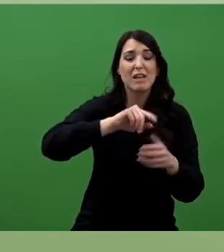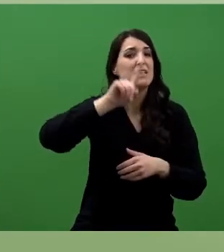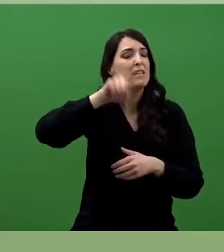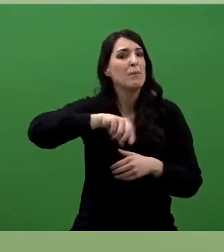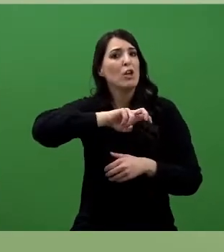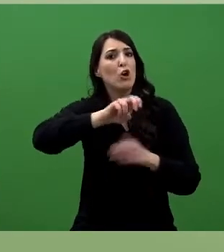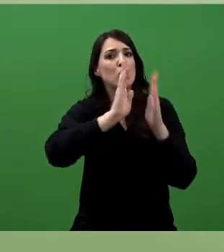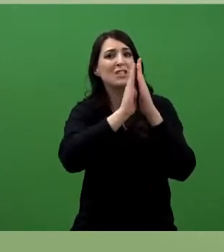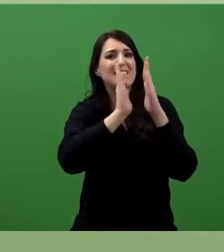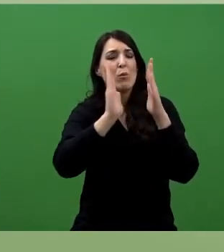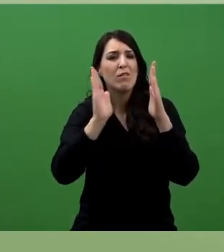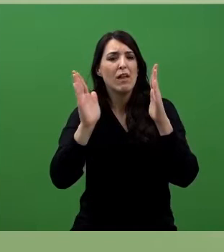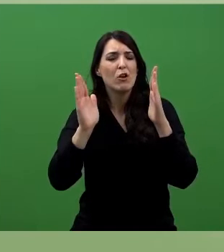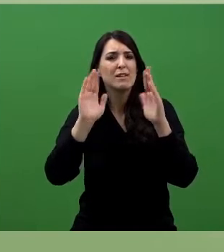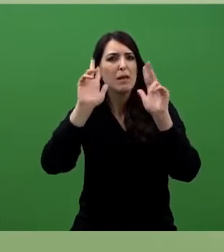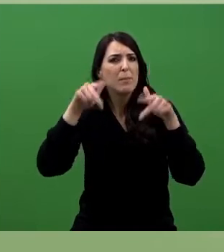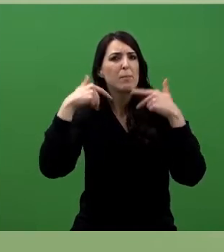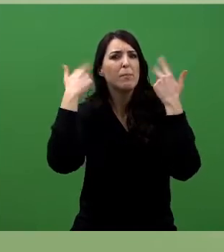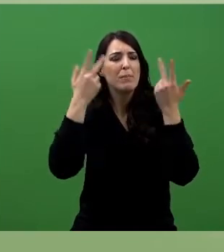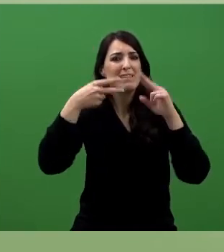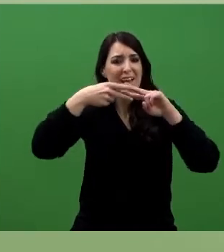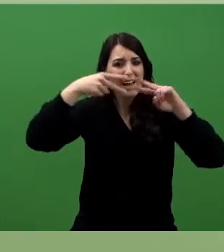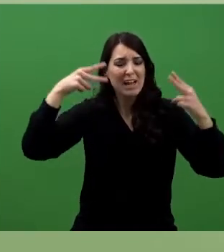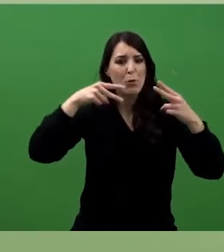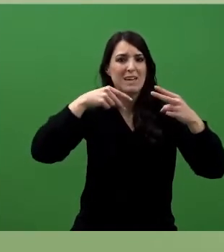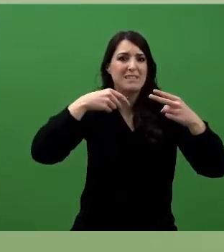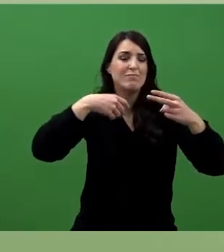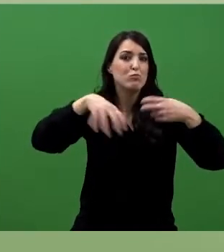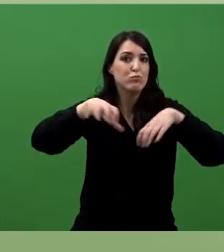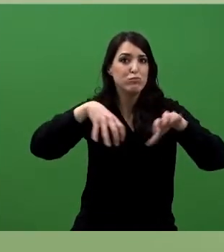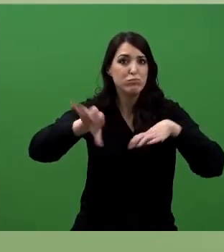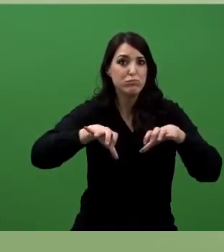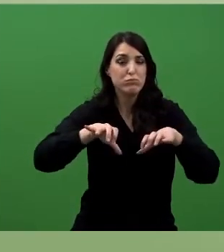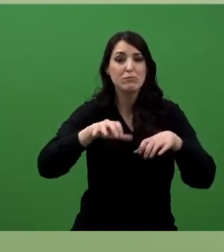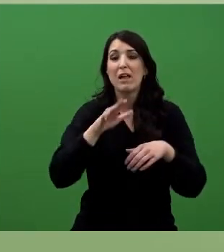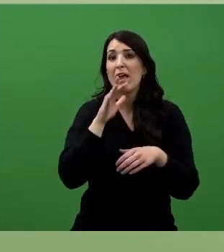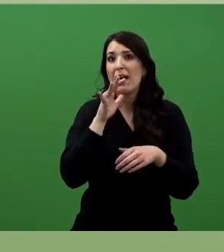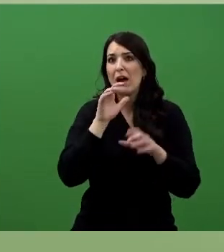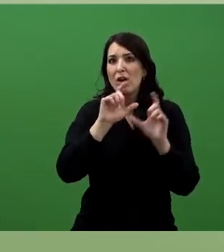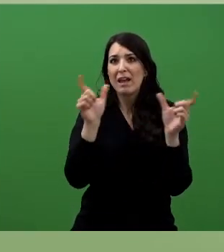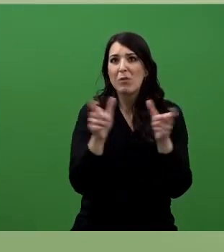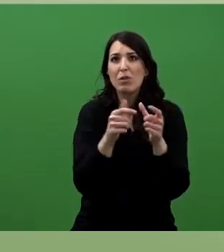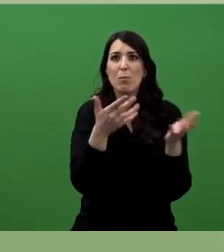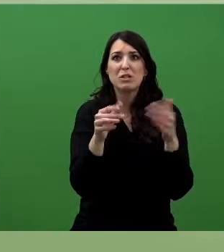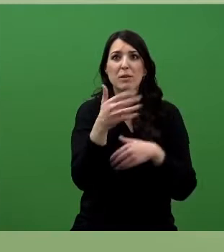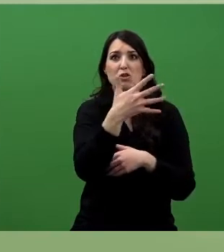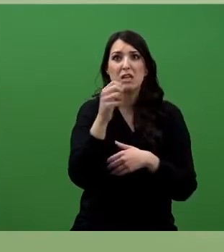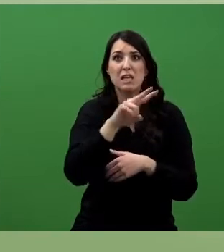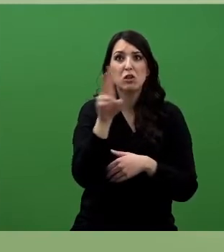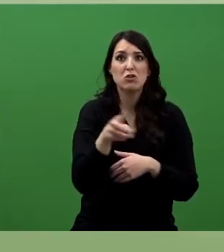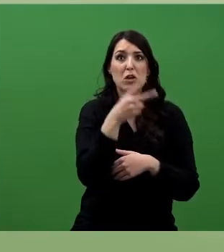secuenciadoras que permiten secuenciar genomas ahora mismo a un precio muy reducido, alrededor de los 500